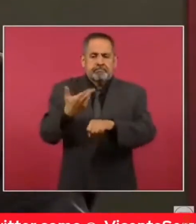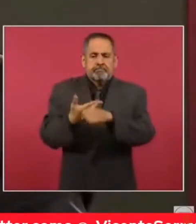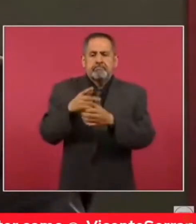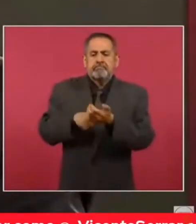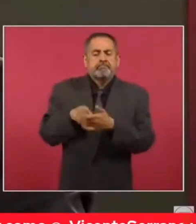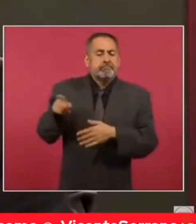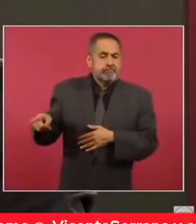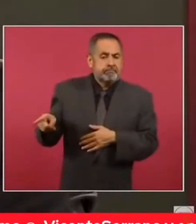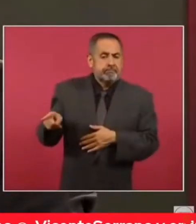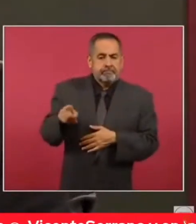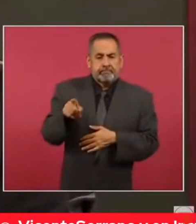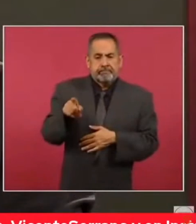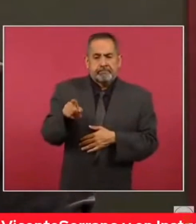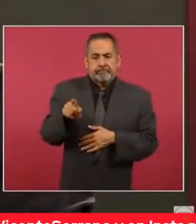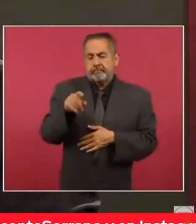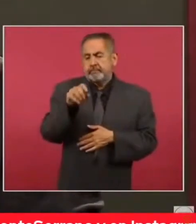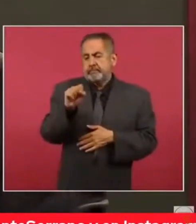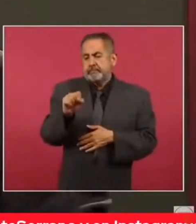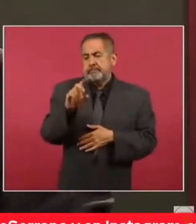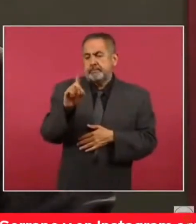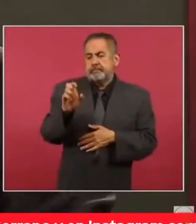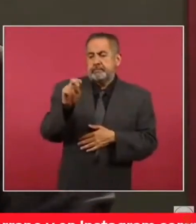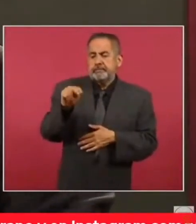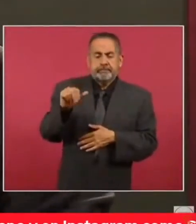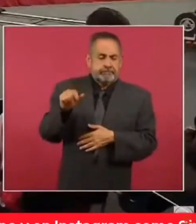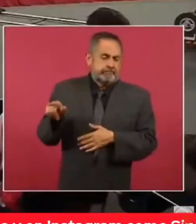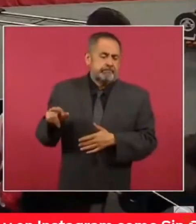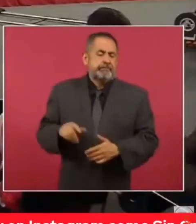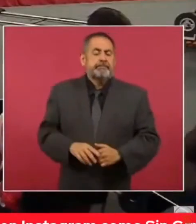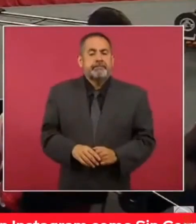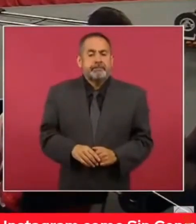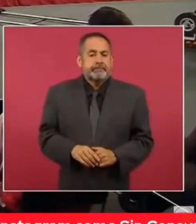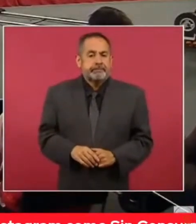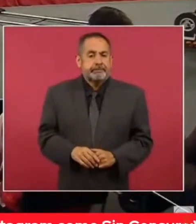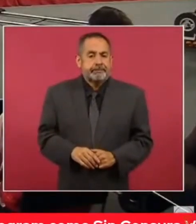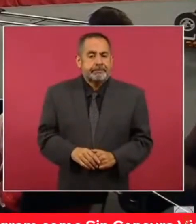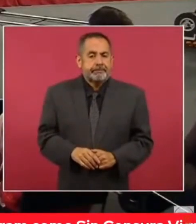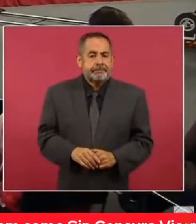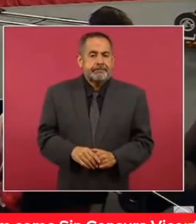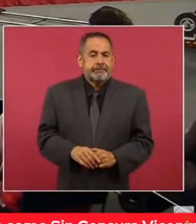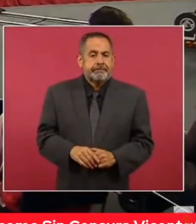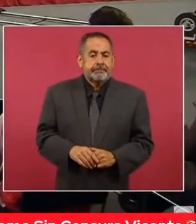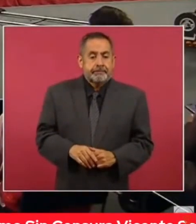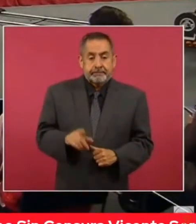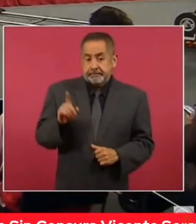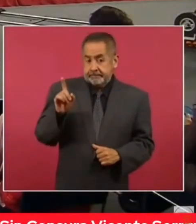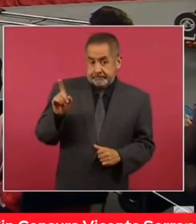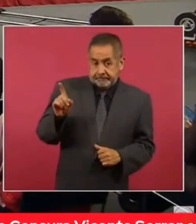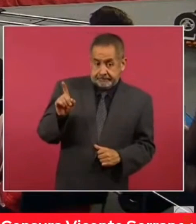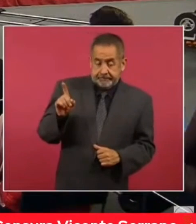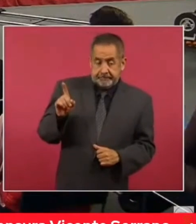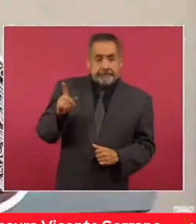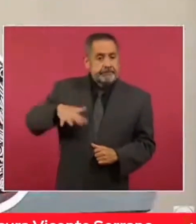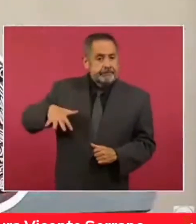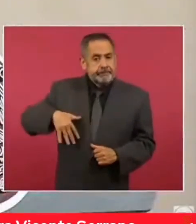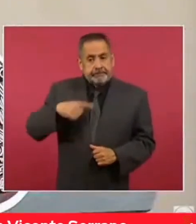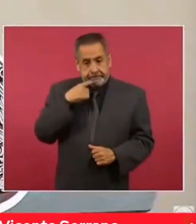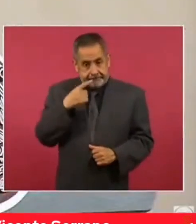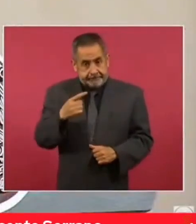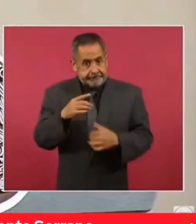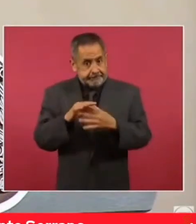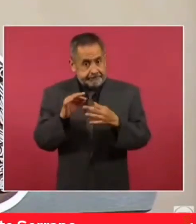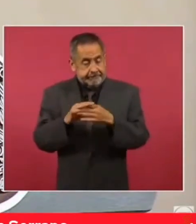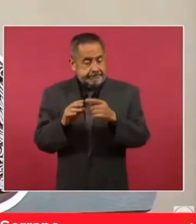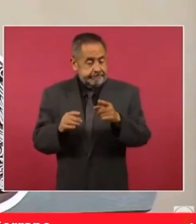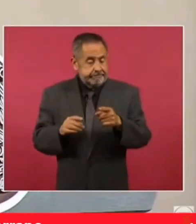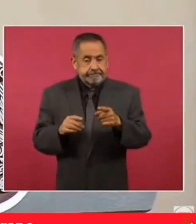de la Secretaría de la Defensa Nacional. La pieza, como ha dicho el presidente,